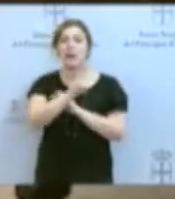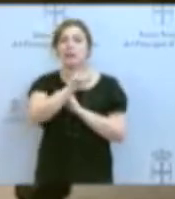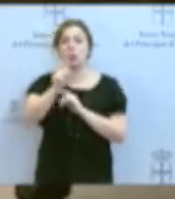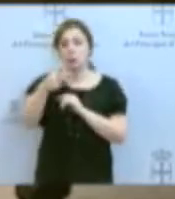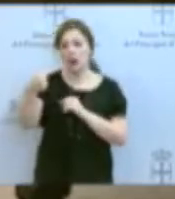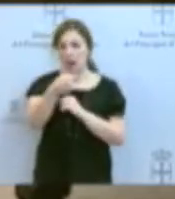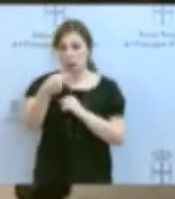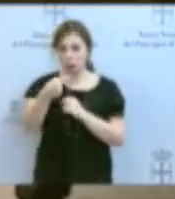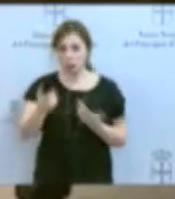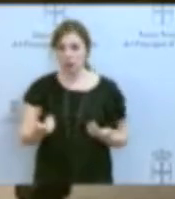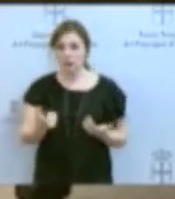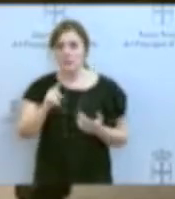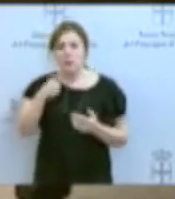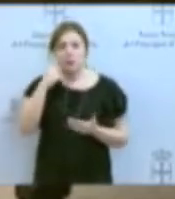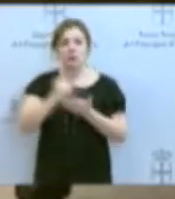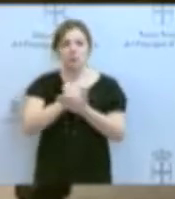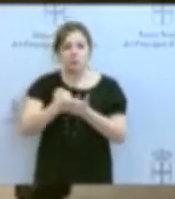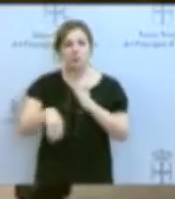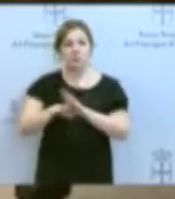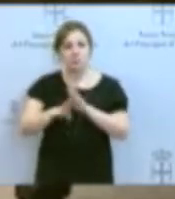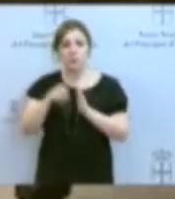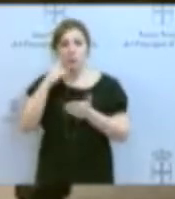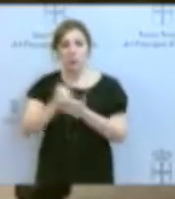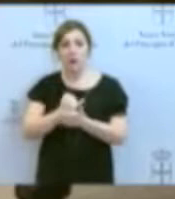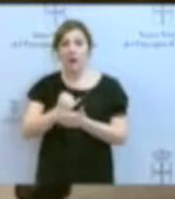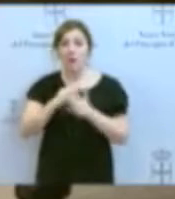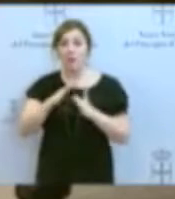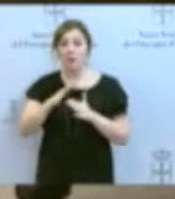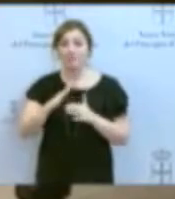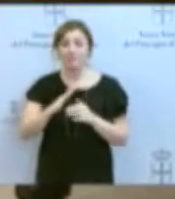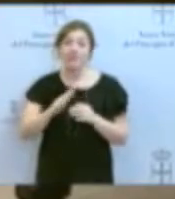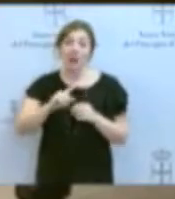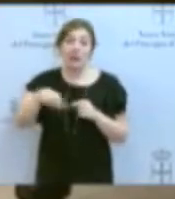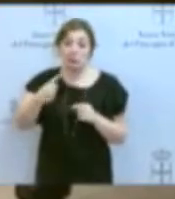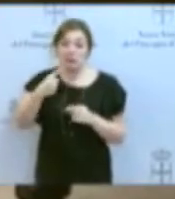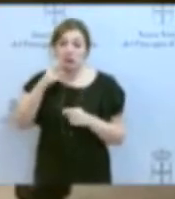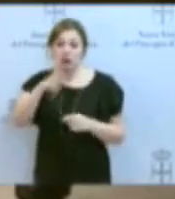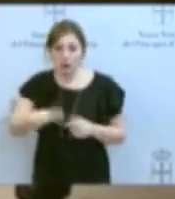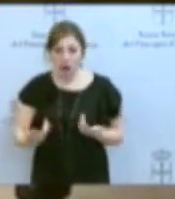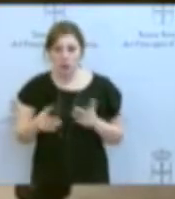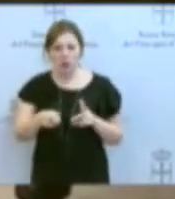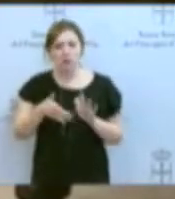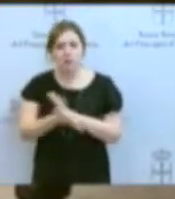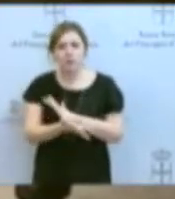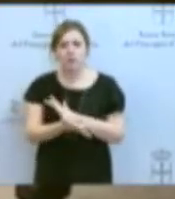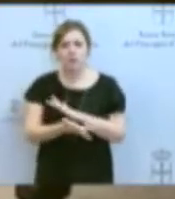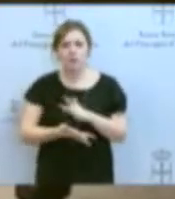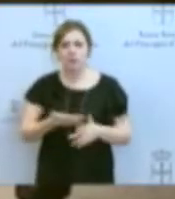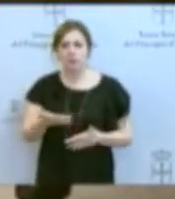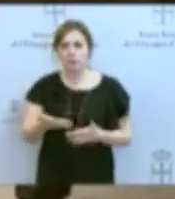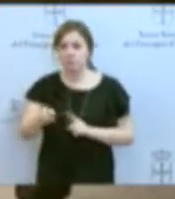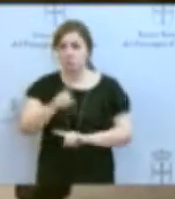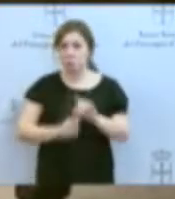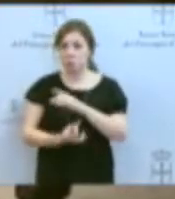Luego siguió repitiendo el experimento, lo que pasó a que los 5 siguientes ya no le salieron, pero esto no le llevó a ningún tipo de problema,